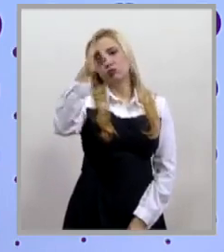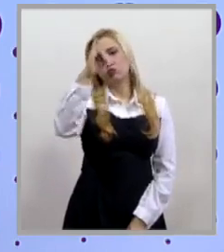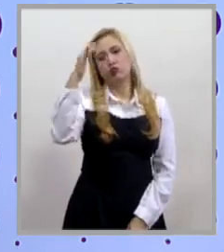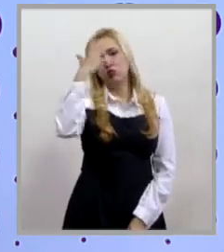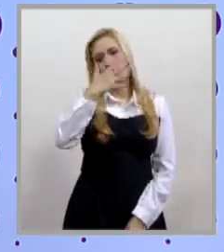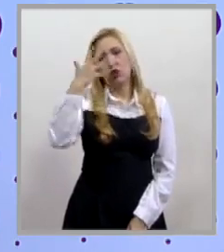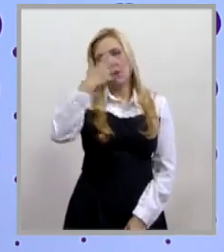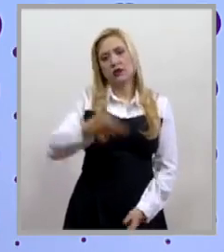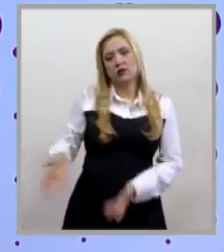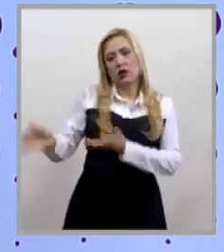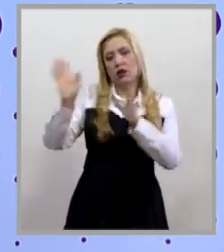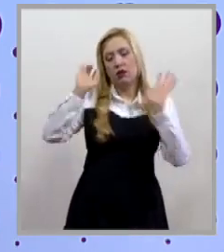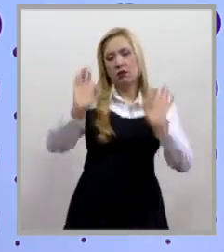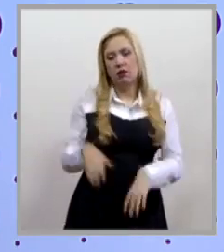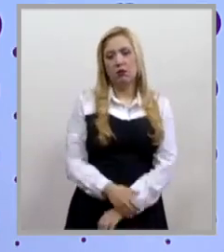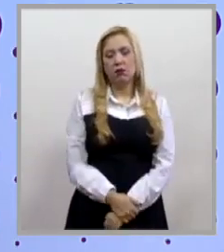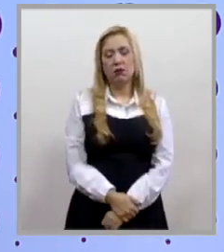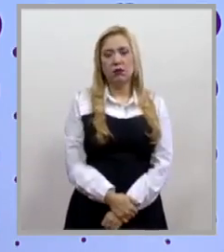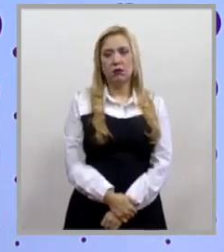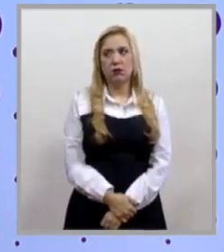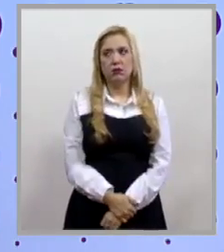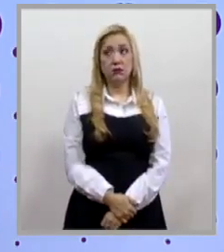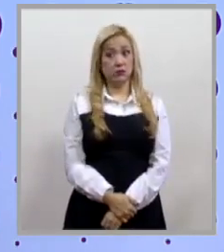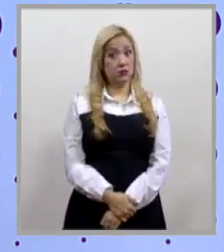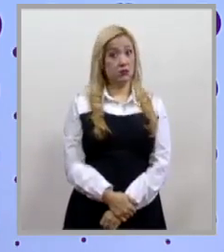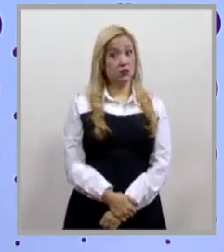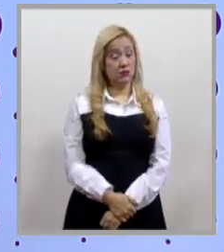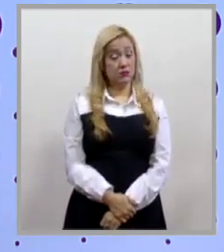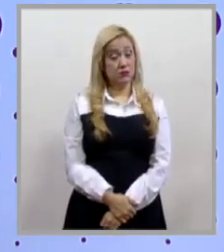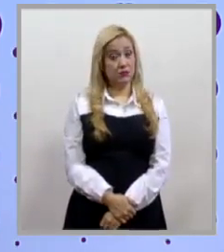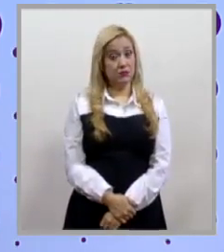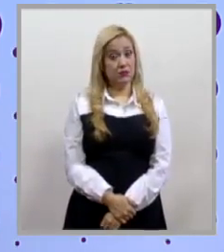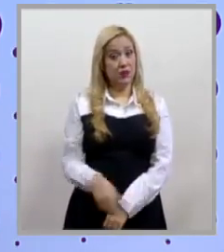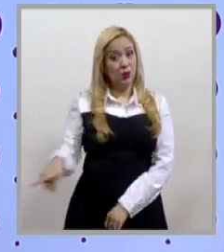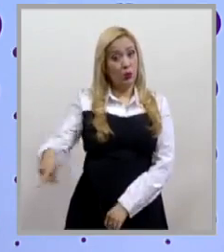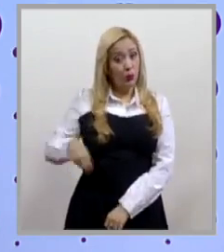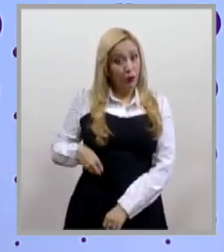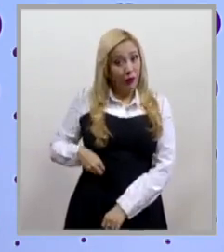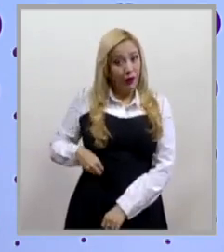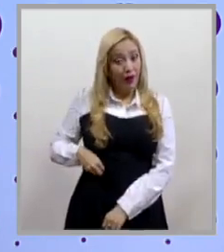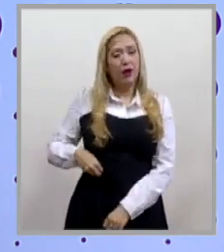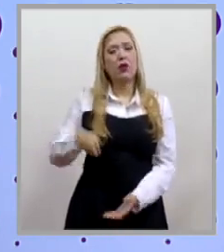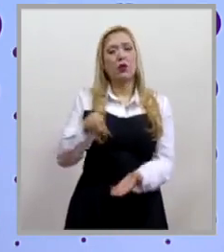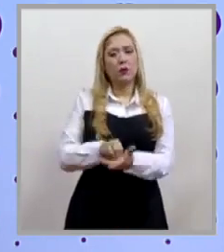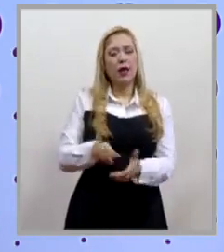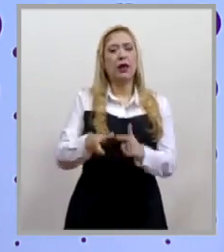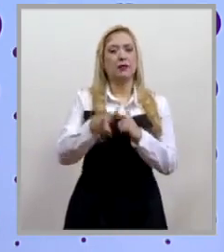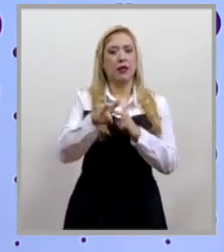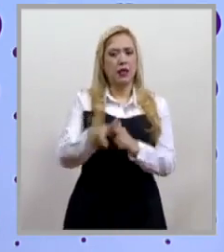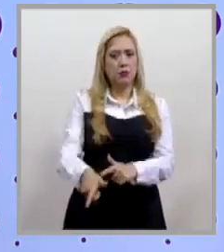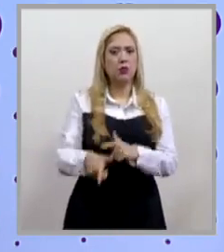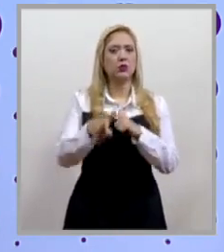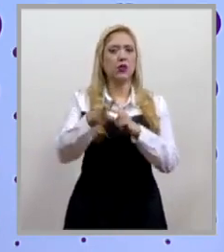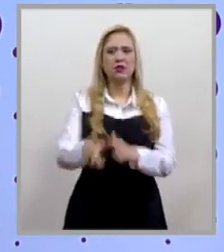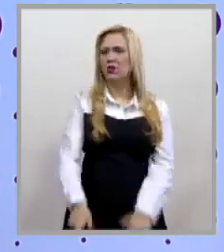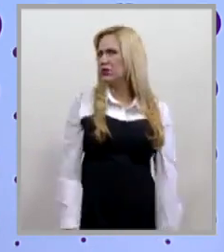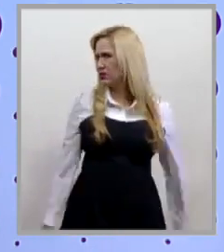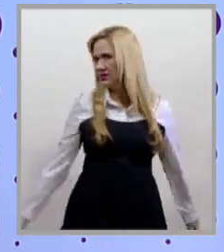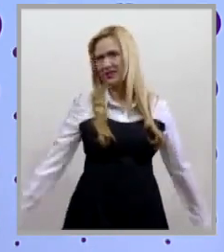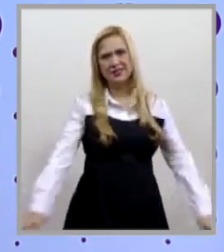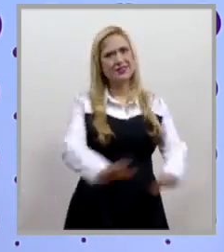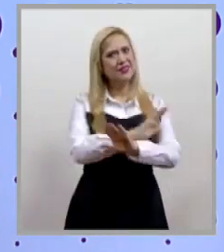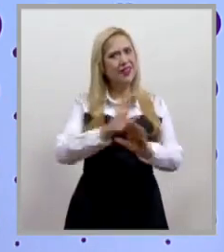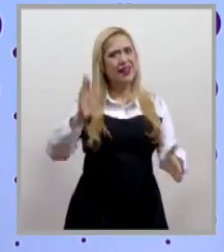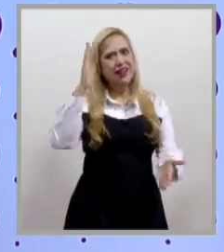estaba ebria la chica, Claro. ¿sí? Entonces, esos son estereotipos que todavía siguen presentes, Y que tenemos que combatir. que tenemos